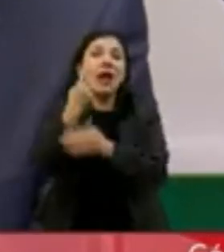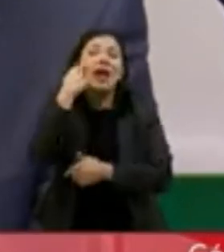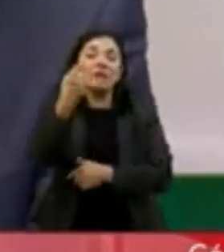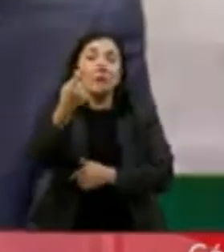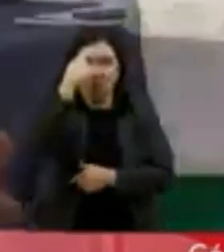gracias